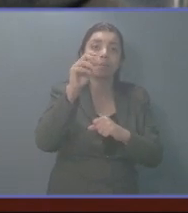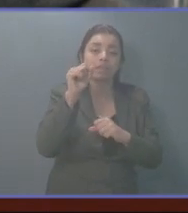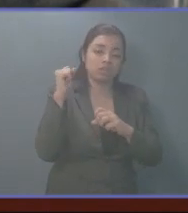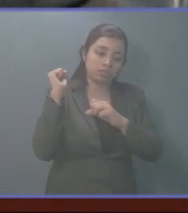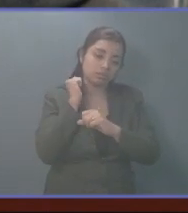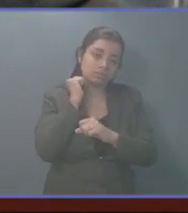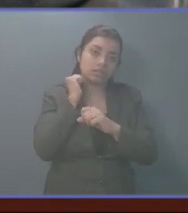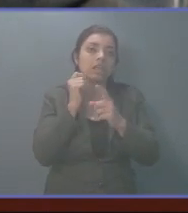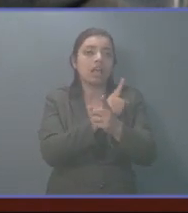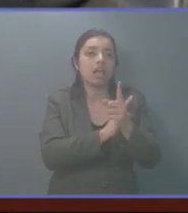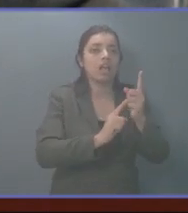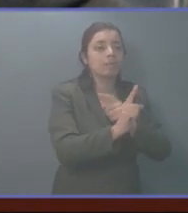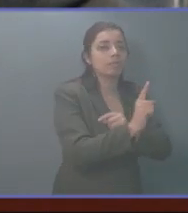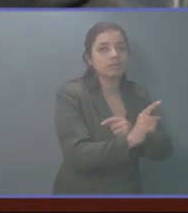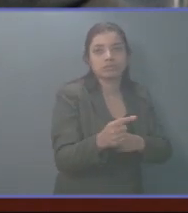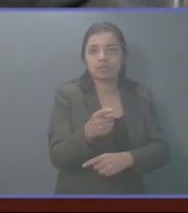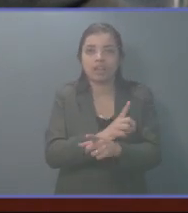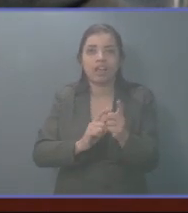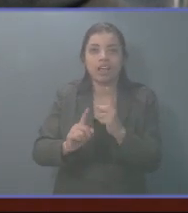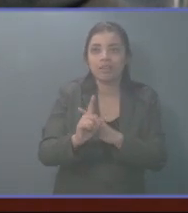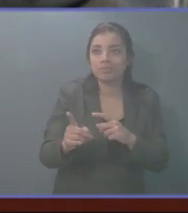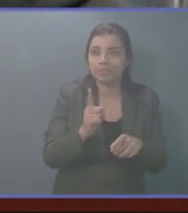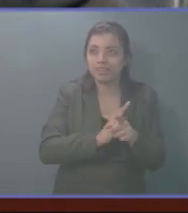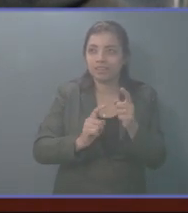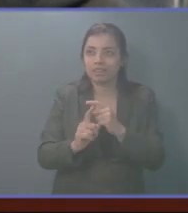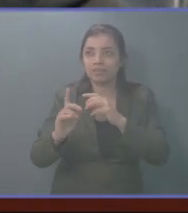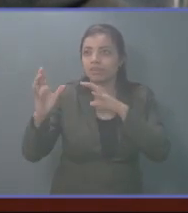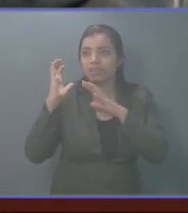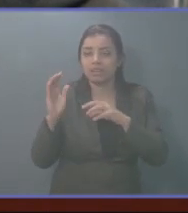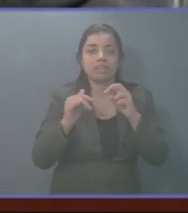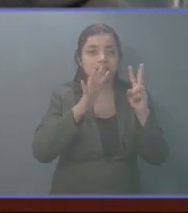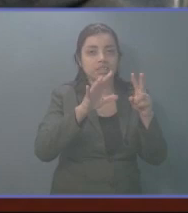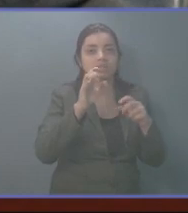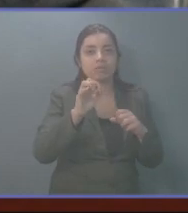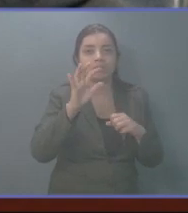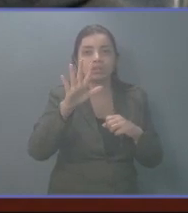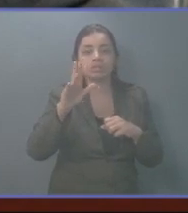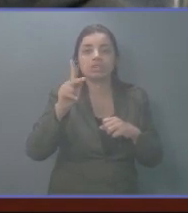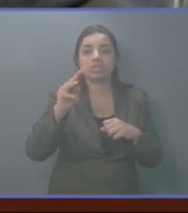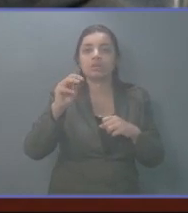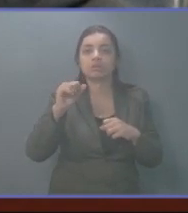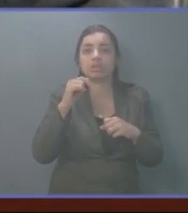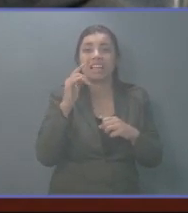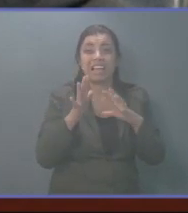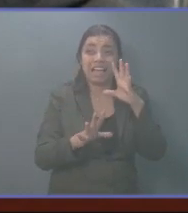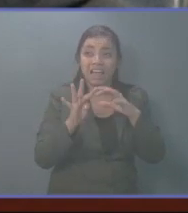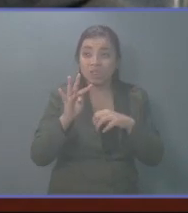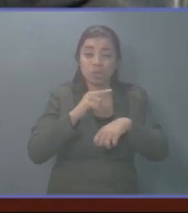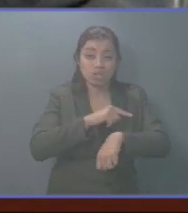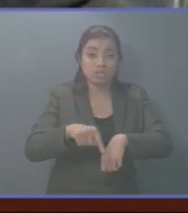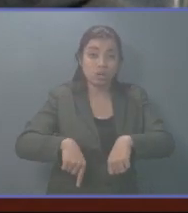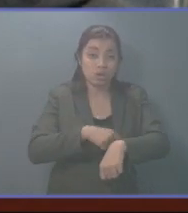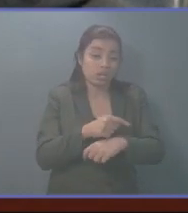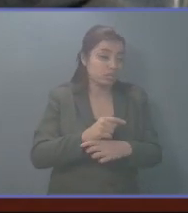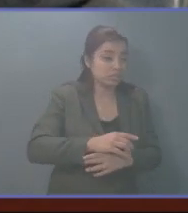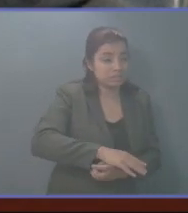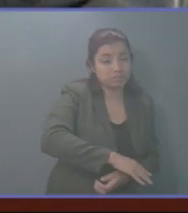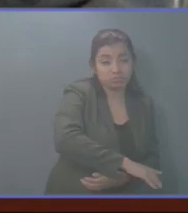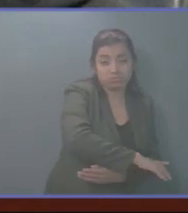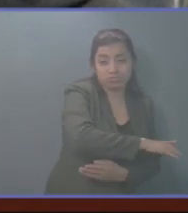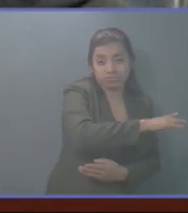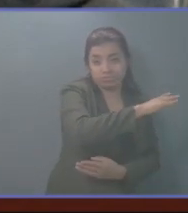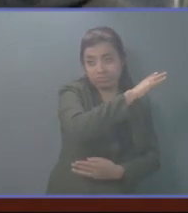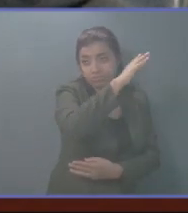más de 20 grupos. En la total recorren 7.5 kilómetros en 14 horas. Los actos finalizan con la entrada de la procesión del sábado